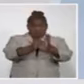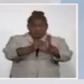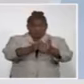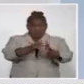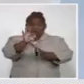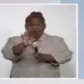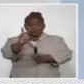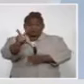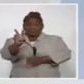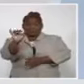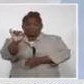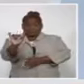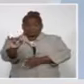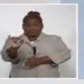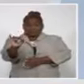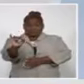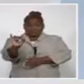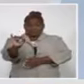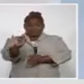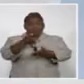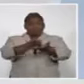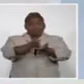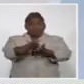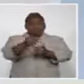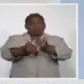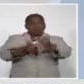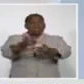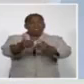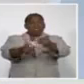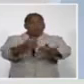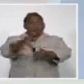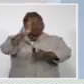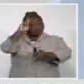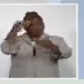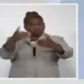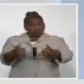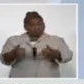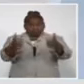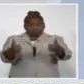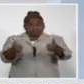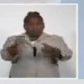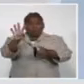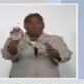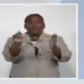4.826 tienen una evolución clínica estable,